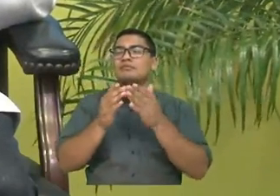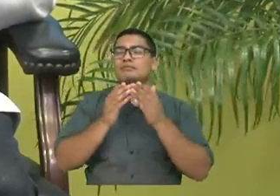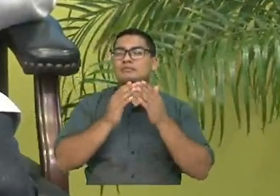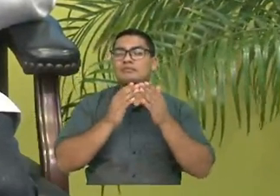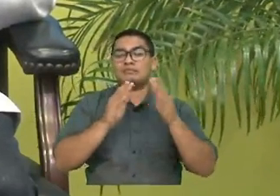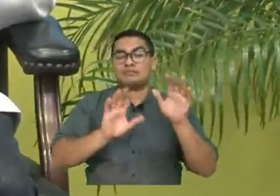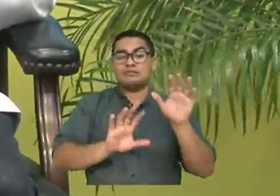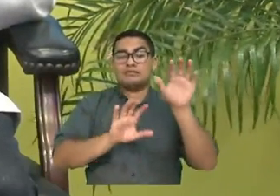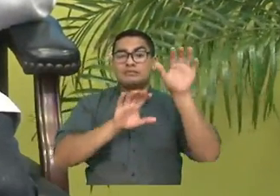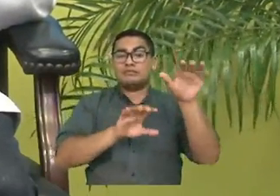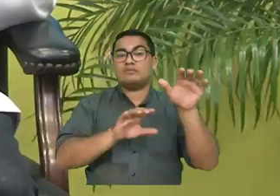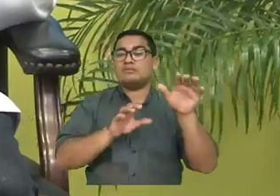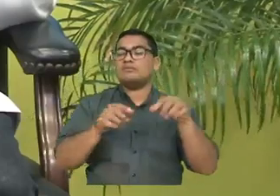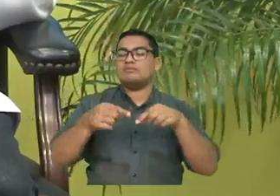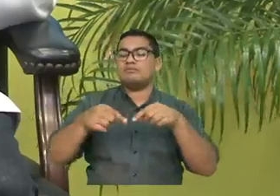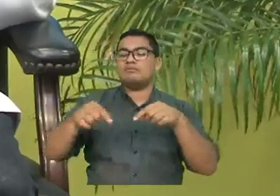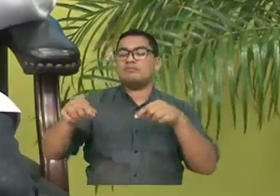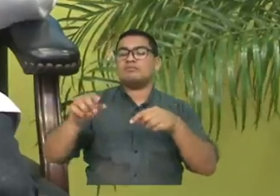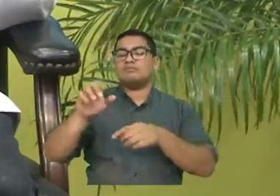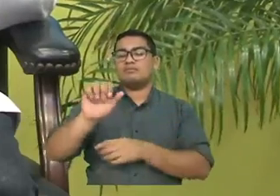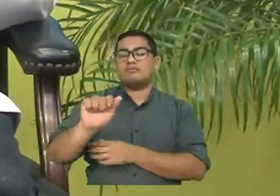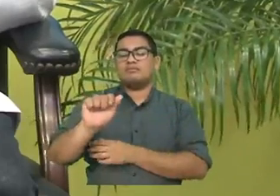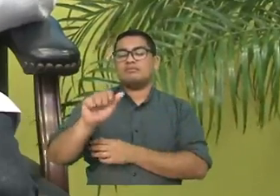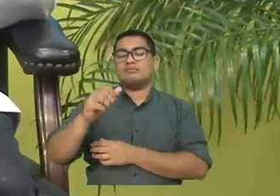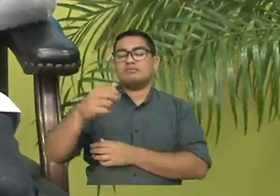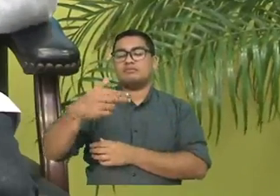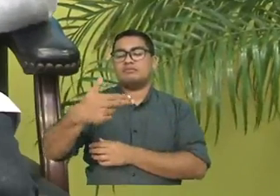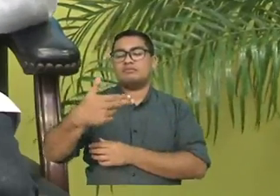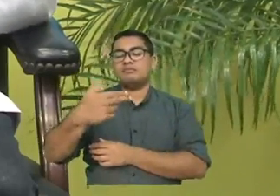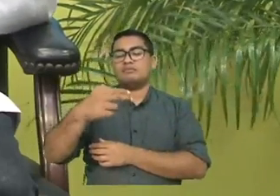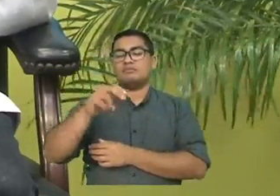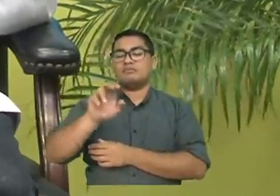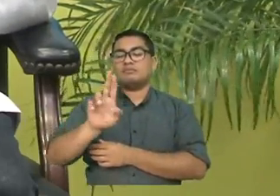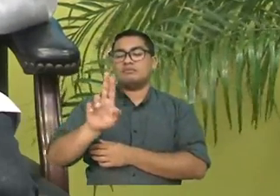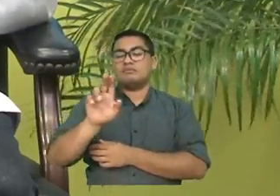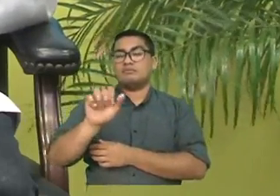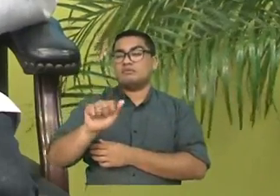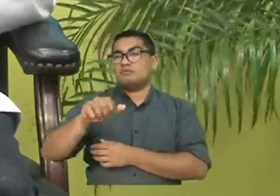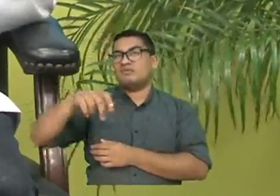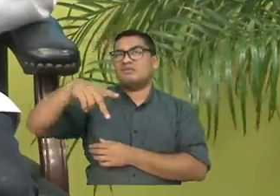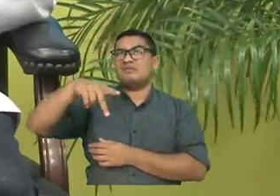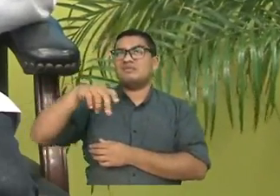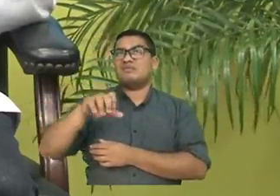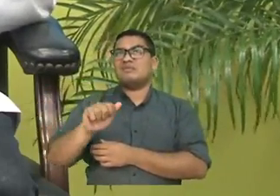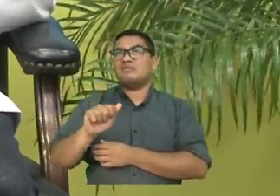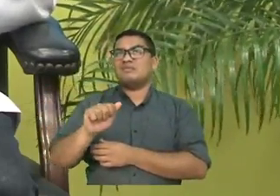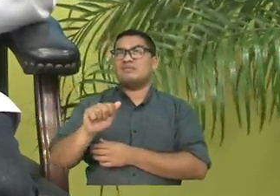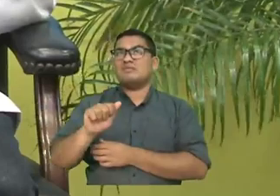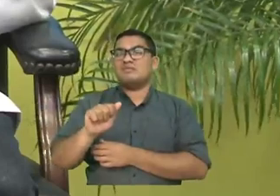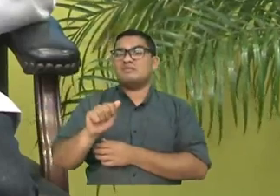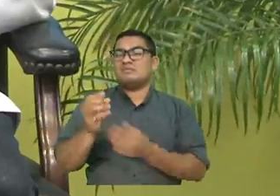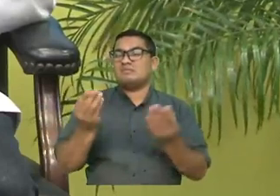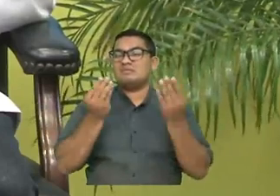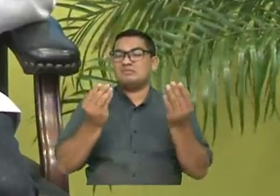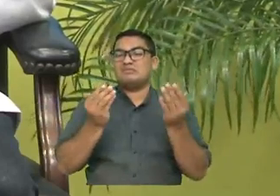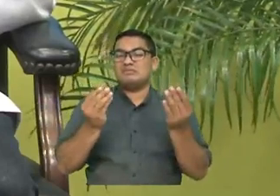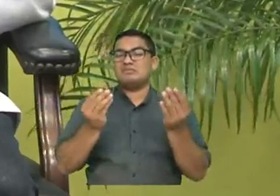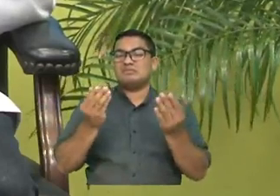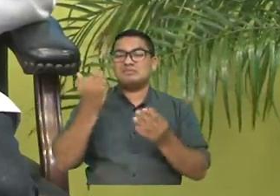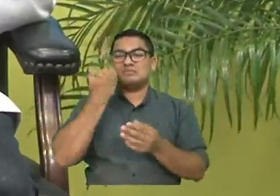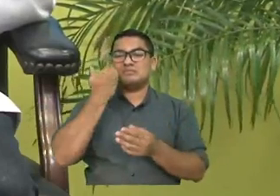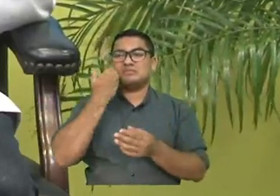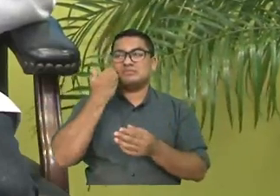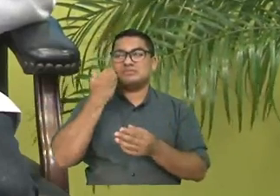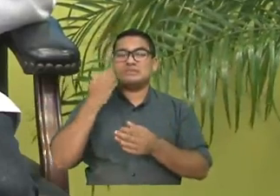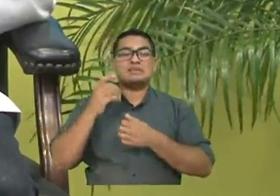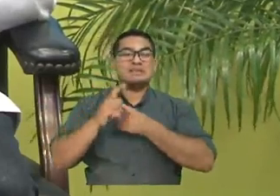municipio, ¿verdad? En Achuapa, que fuera un cuadro, le llamamos, es la leptospira que